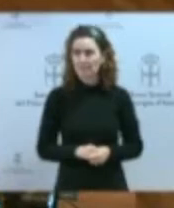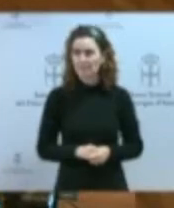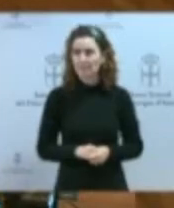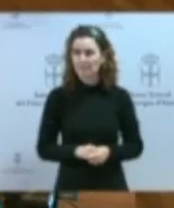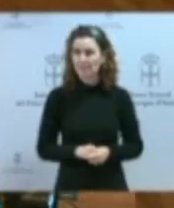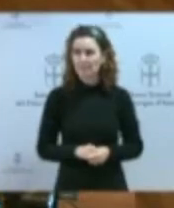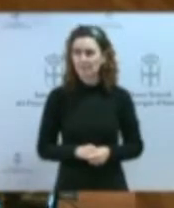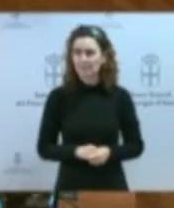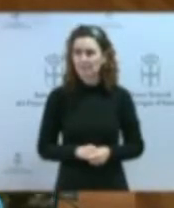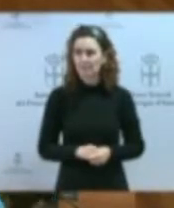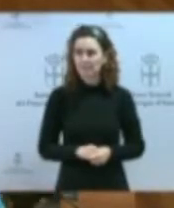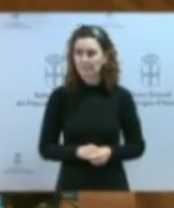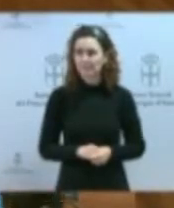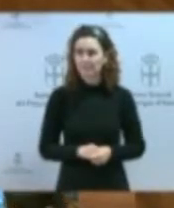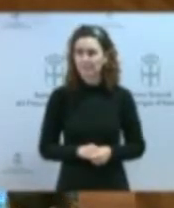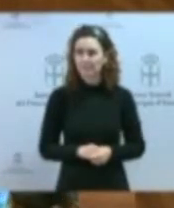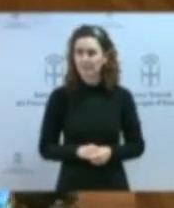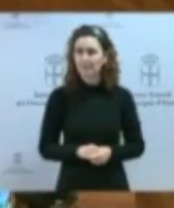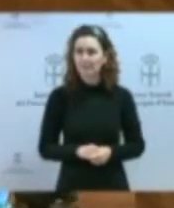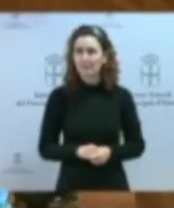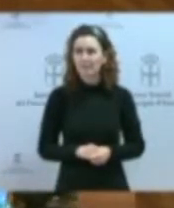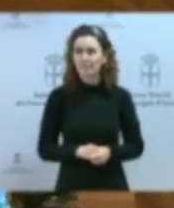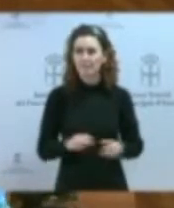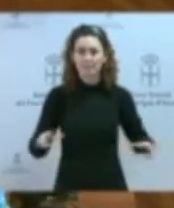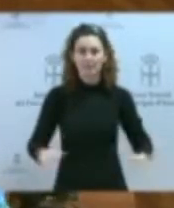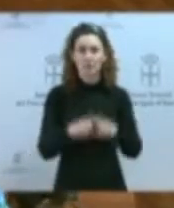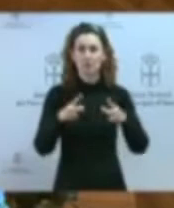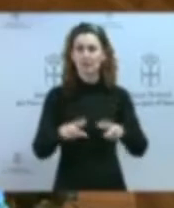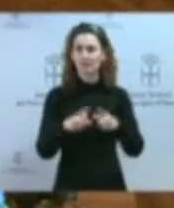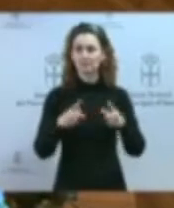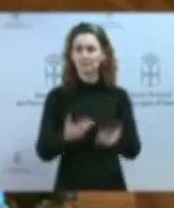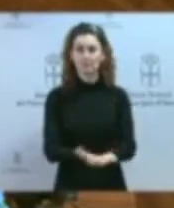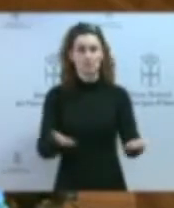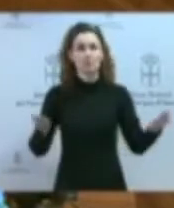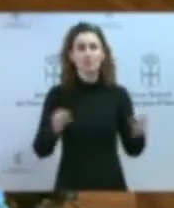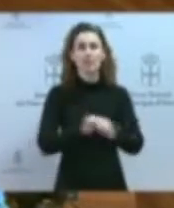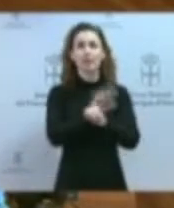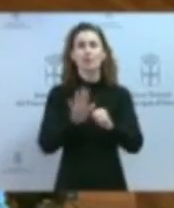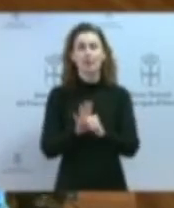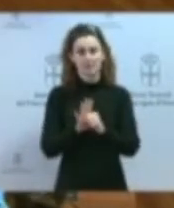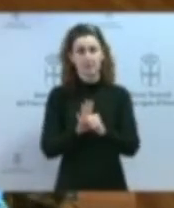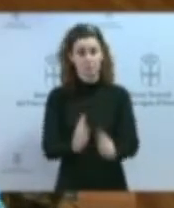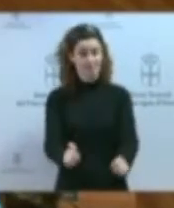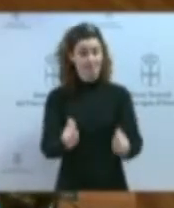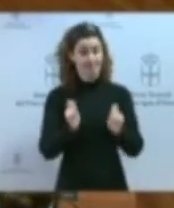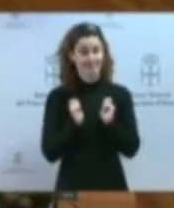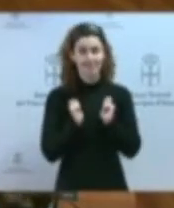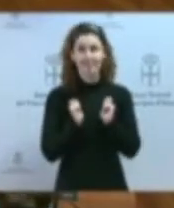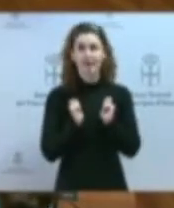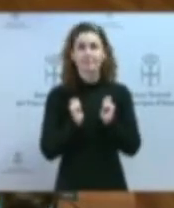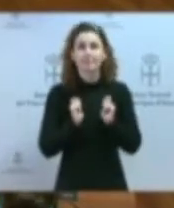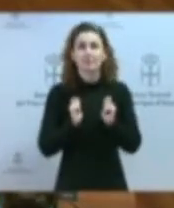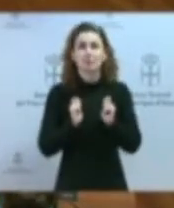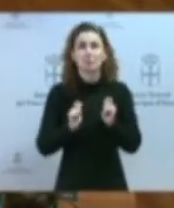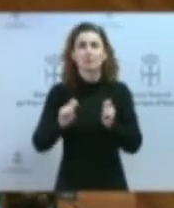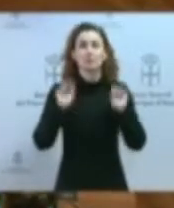desde que la sociedad tomó conciencia de que la pandemia del coronavirus iba a causar una tremenda crisis sanitaria y económica, comenzaban casi al momento